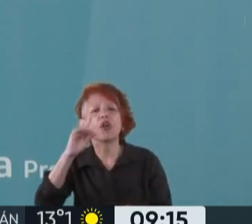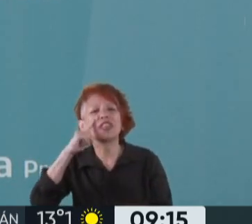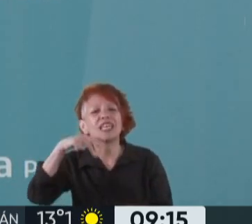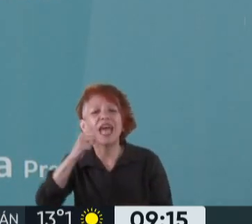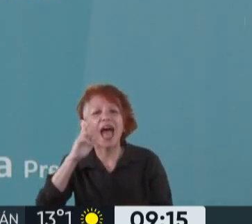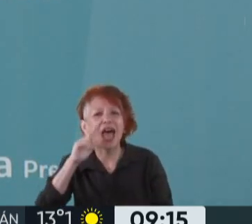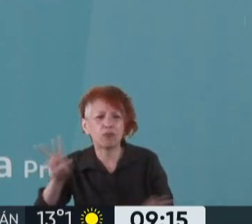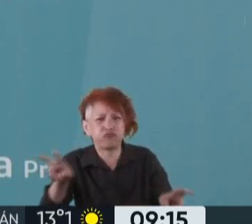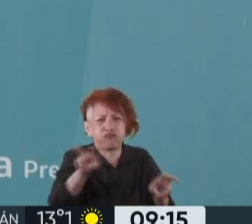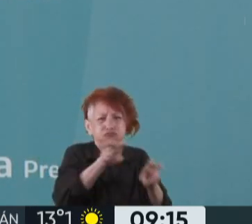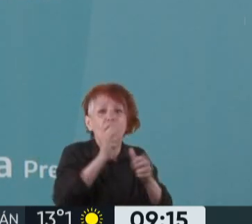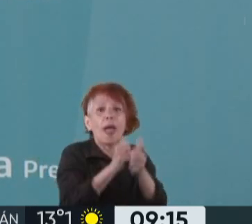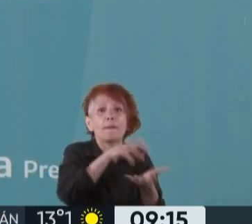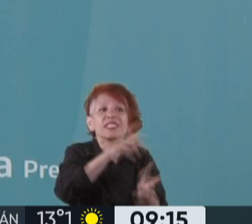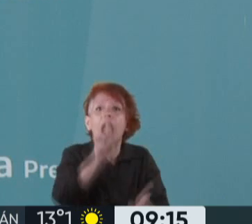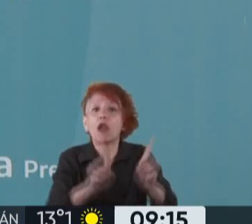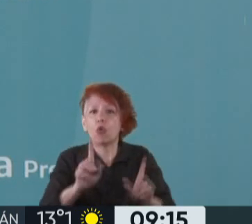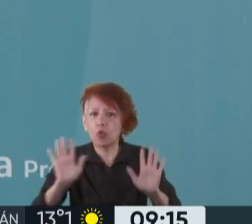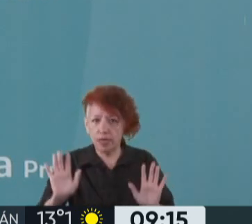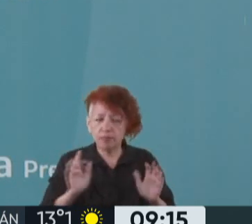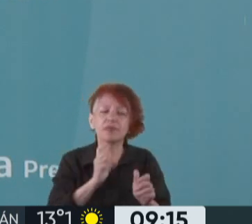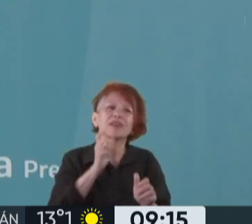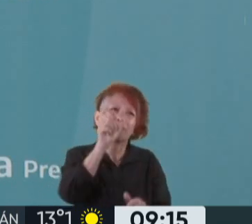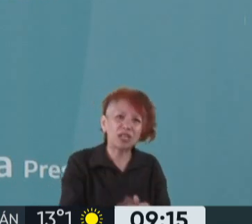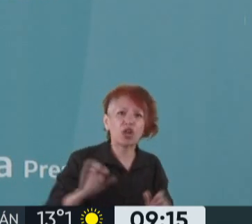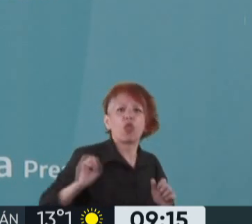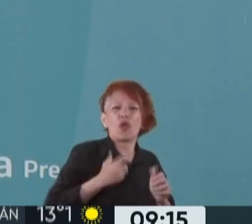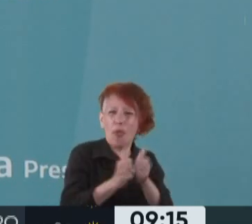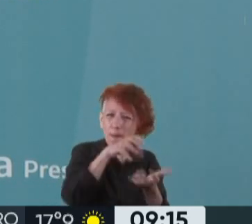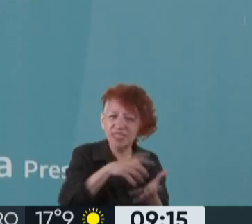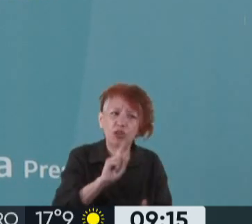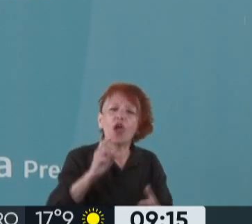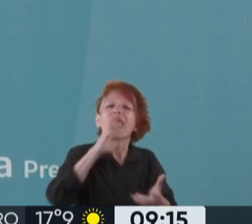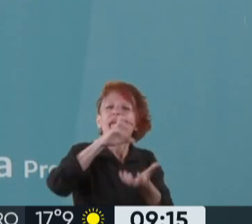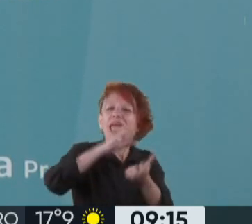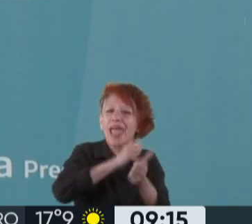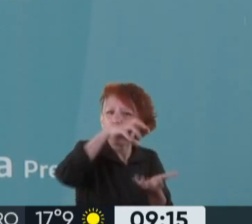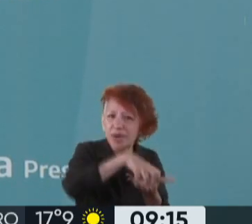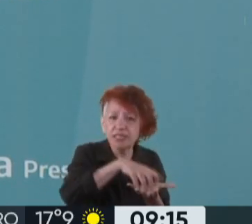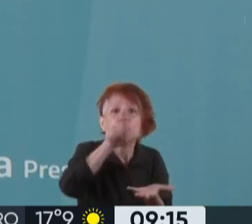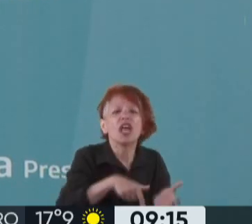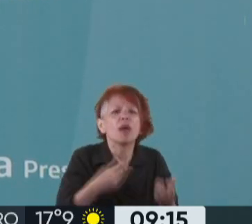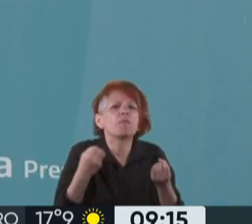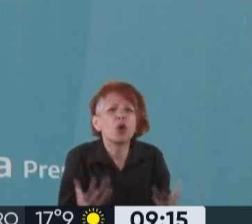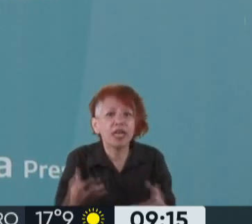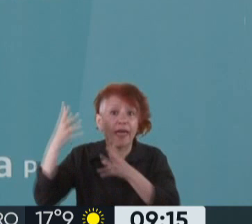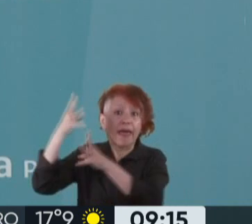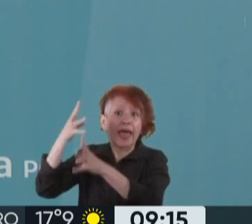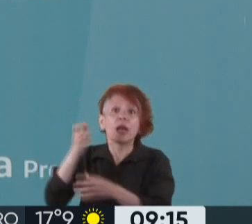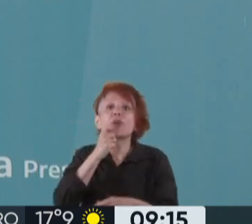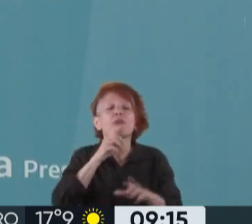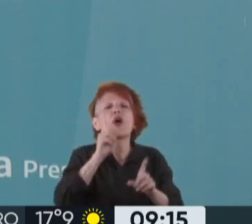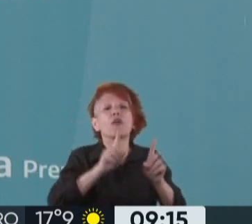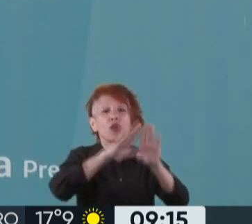algunas empresas, no algunos empresarios, algunas empresas a raíz precisamente de la guerra, en algunos casos como los laboratorios a